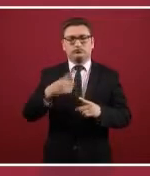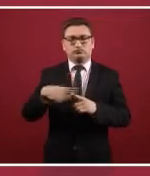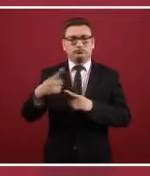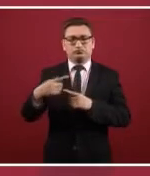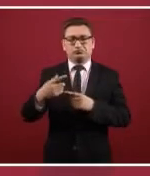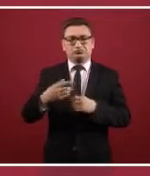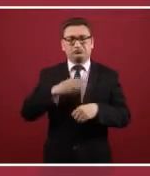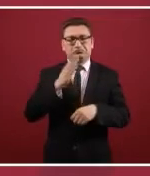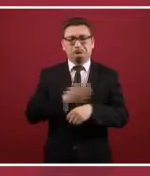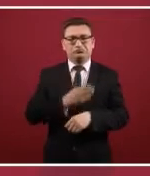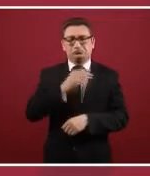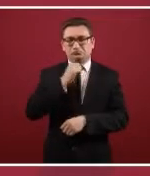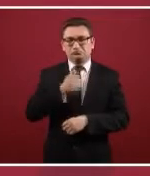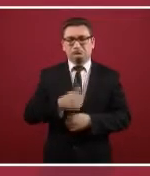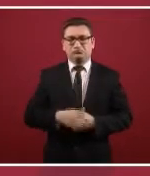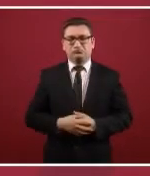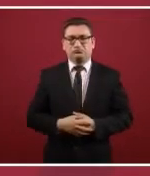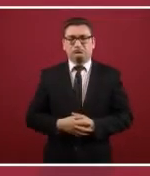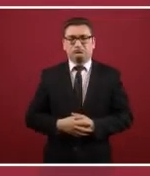menos.